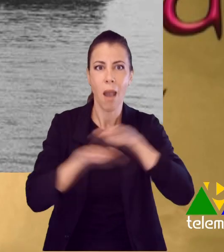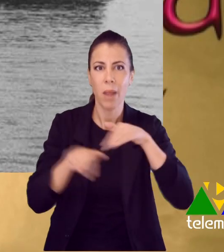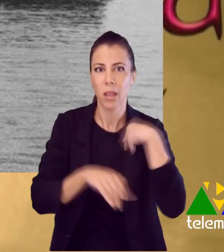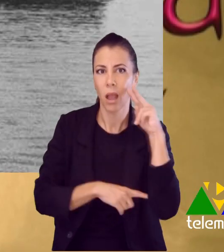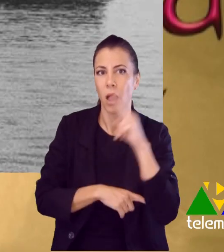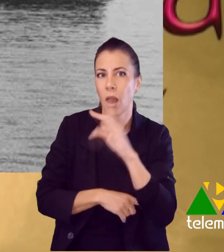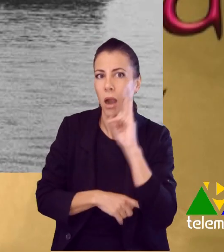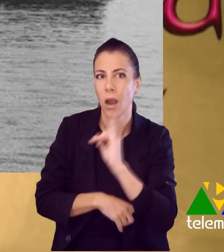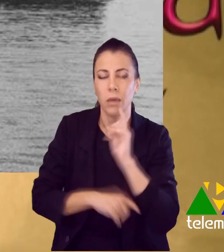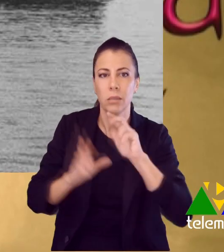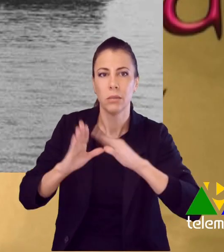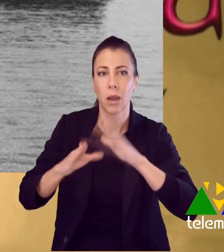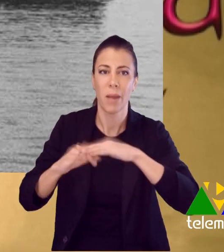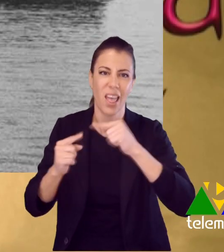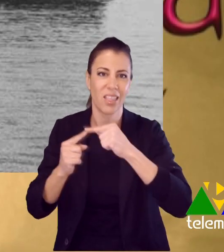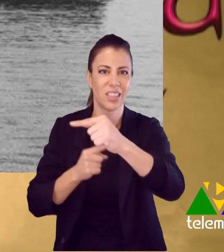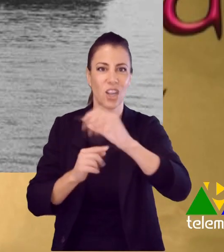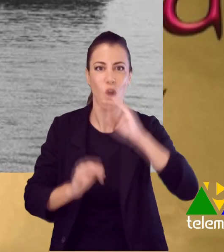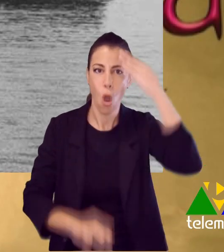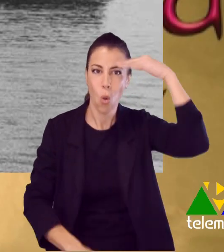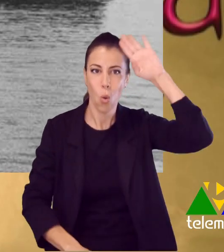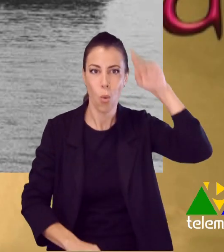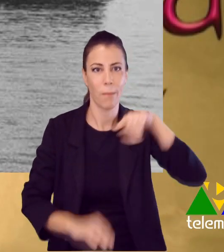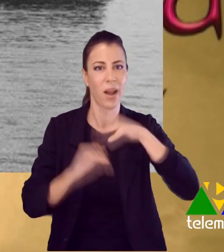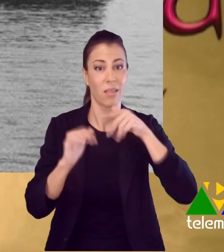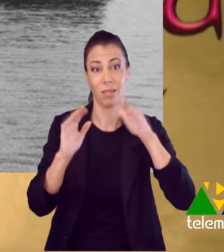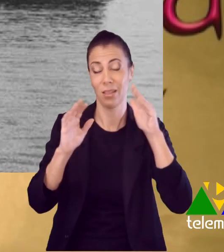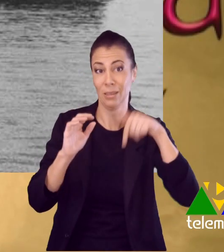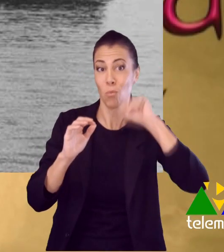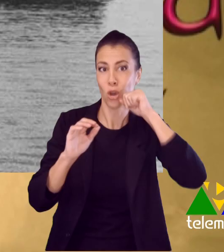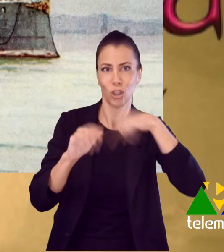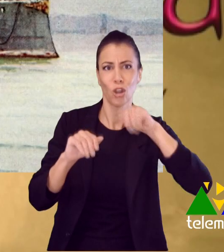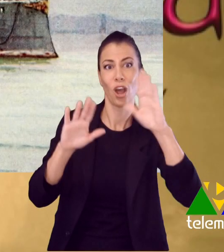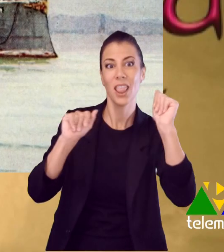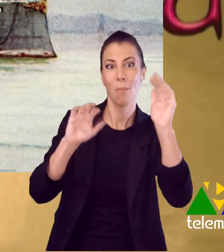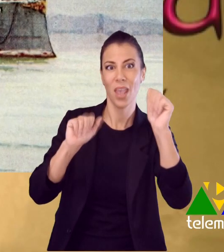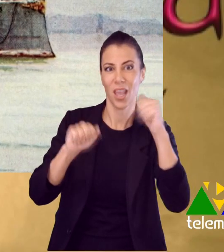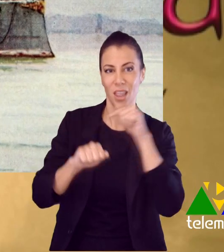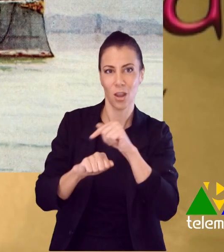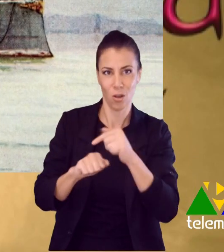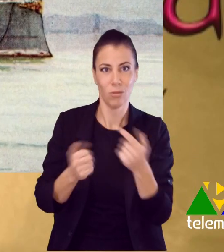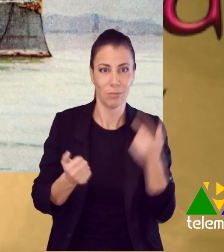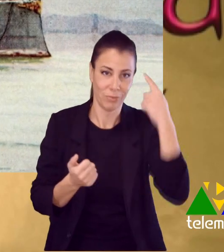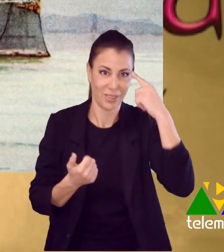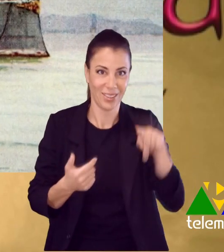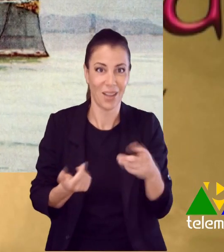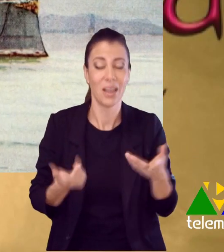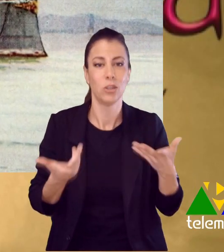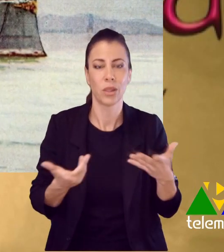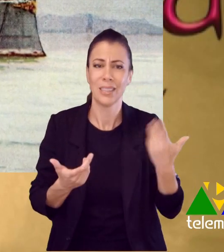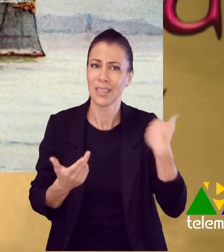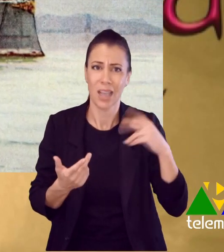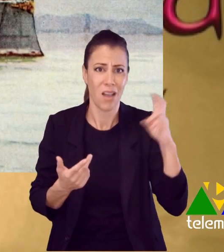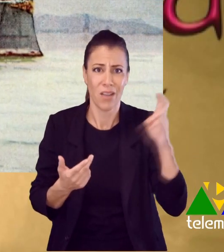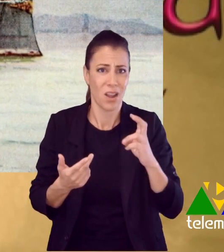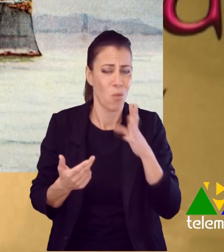al acorazado Colón con destino a Cuba, para despedirlo, sabiendo que lo mandaba un motrileño como era Emilio Díaz Moreu, que ya venía